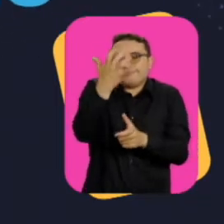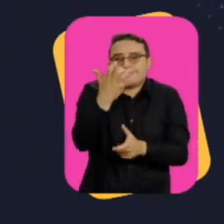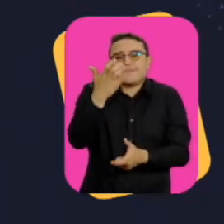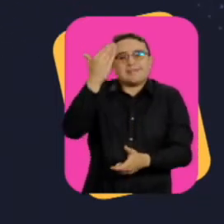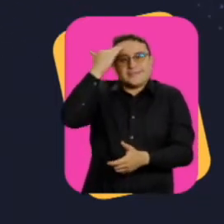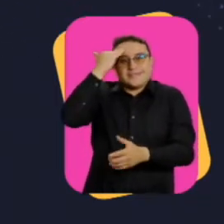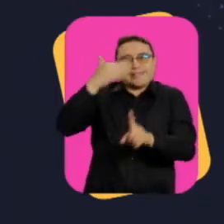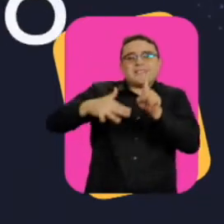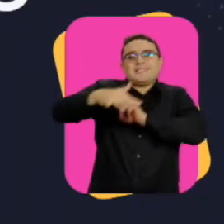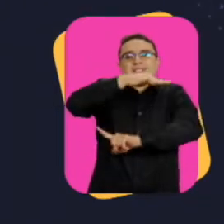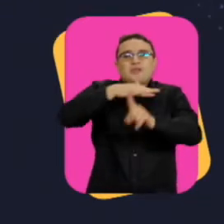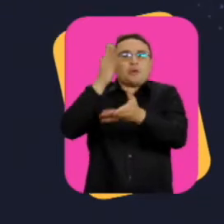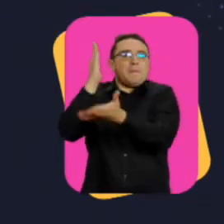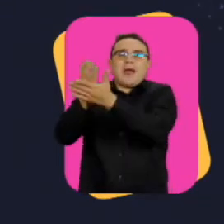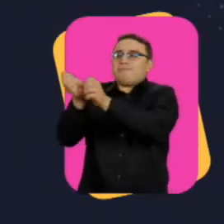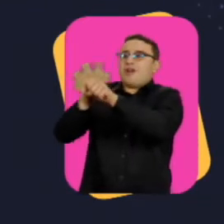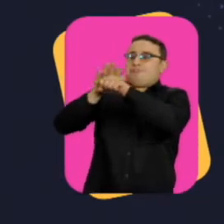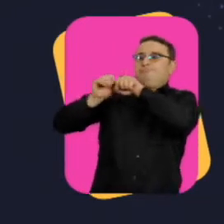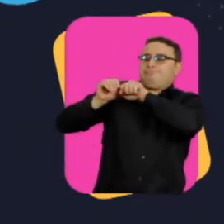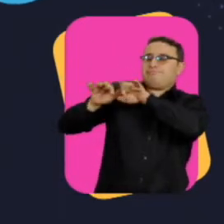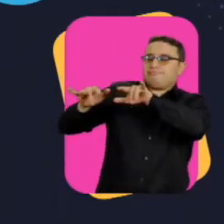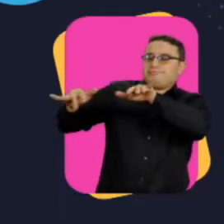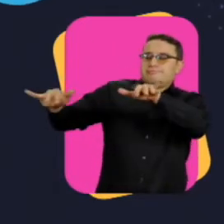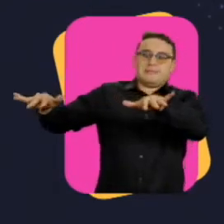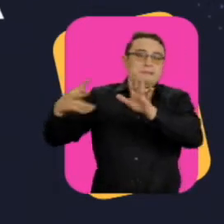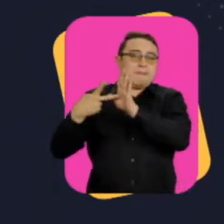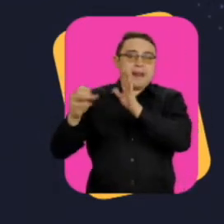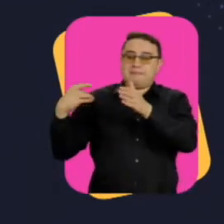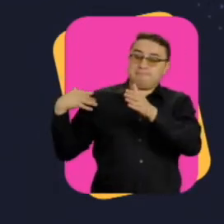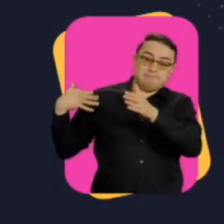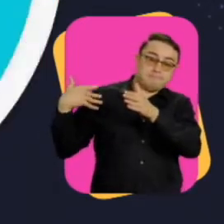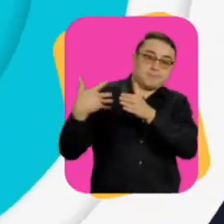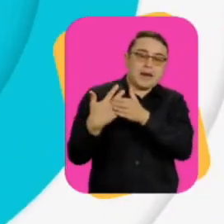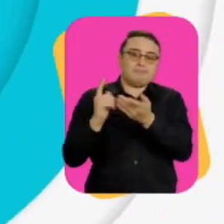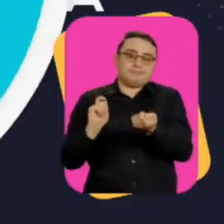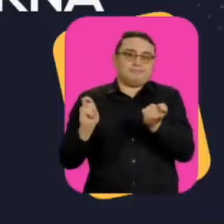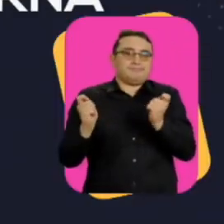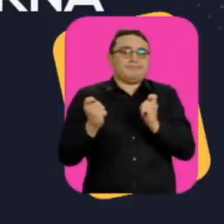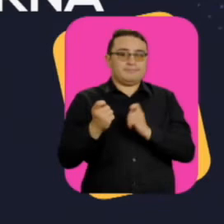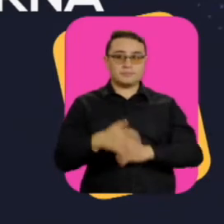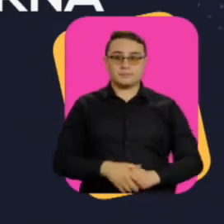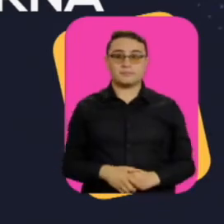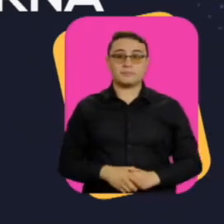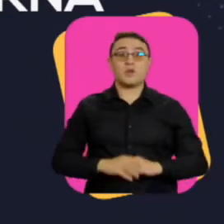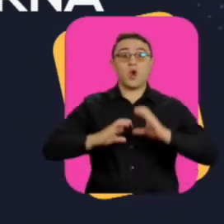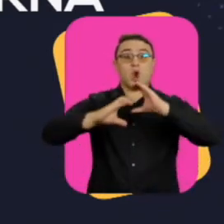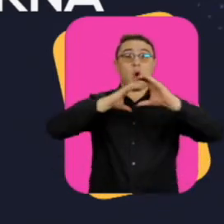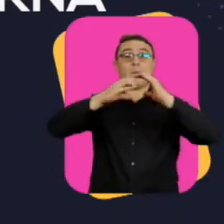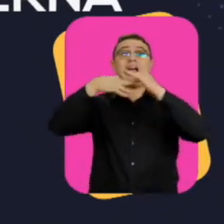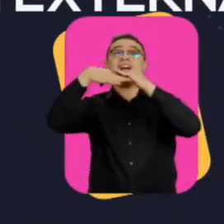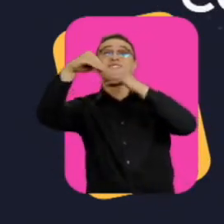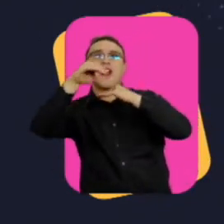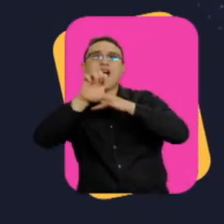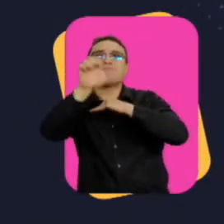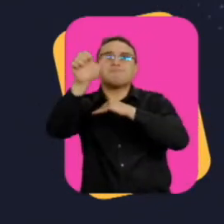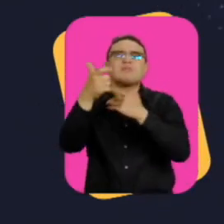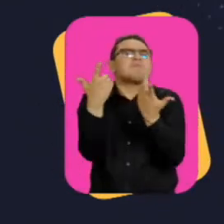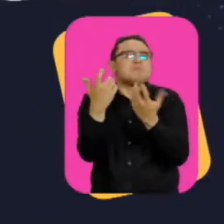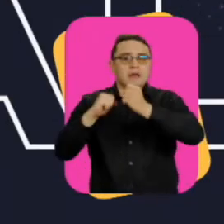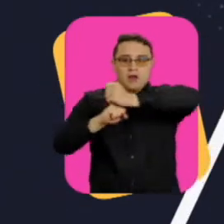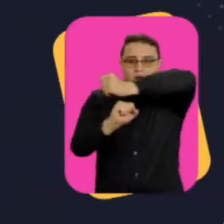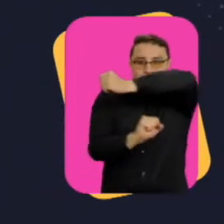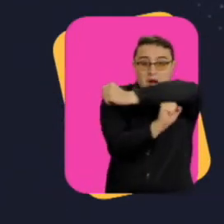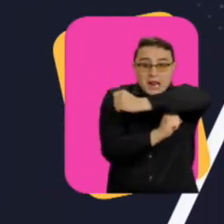condiciones irregulares que presentó el 2020 por causa de la pandemia. La comunicación externa busca fortalecer